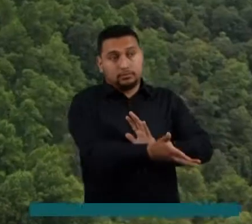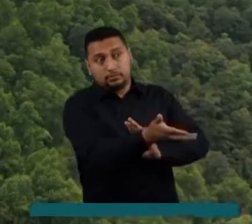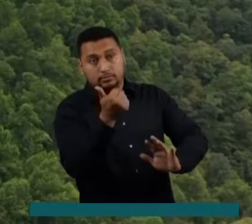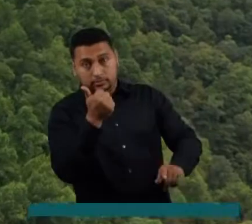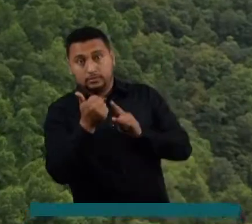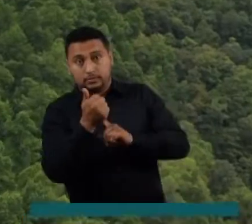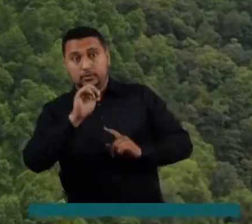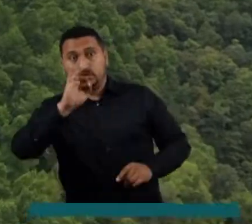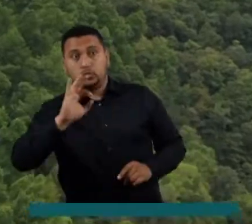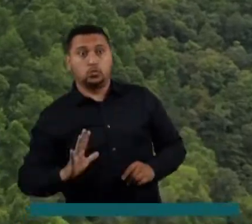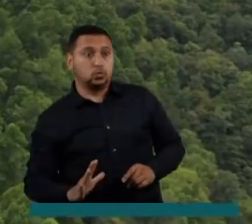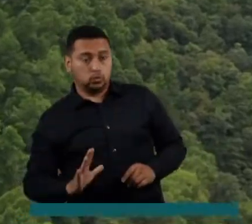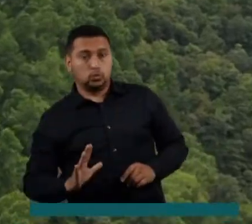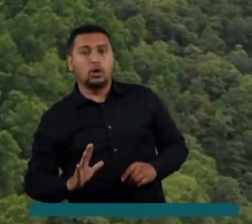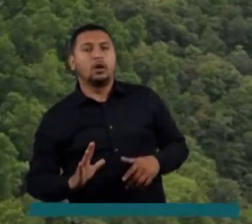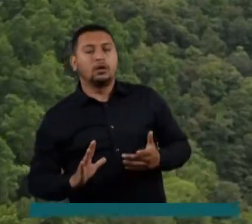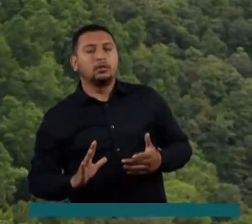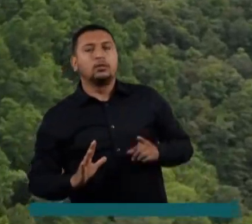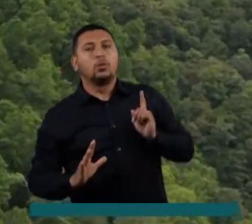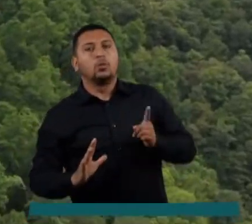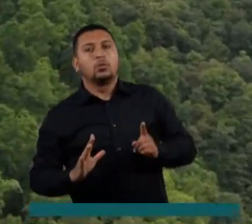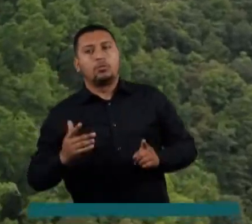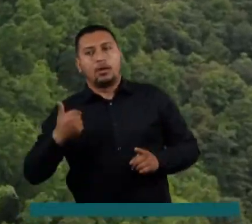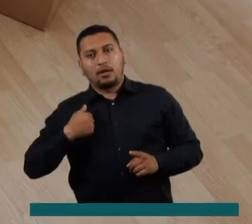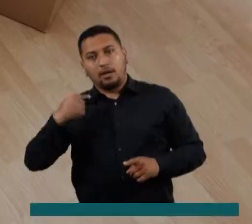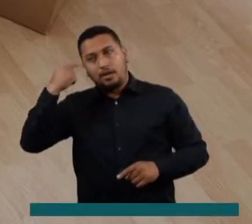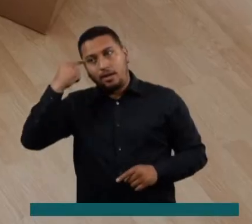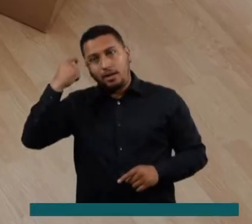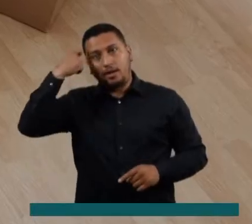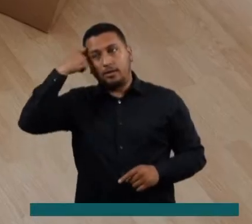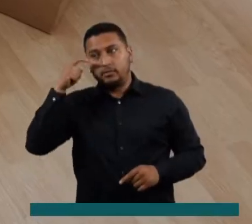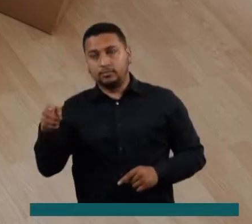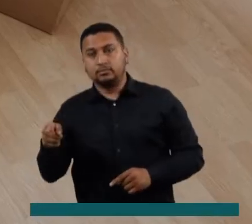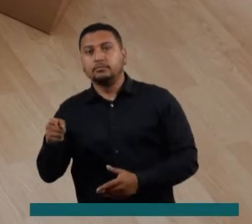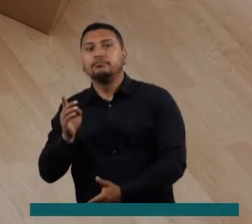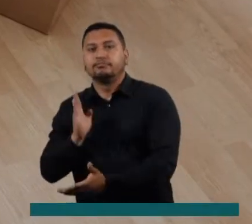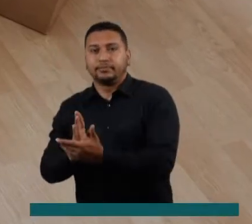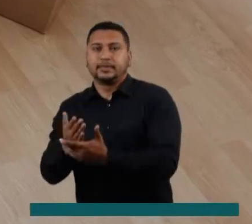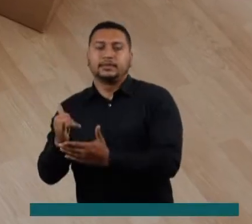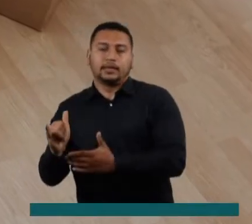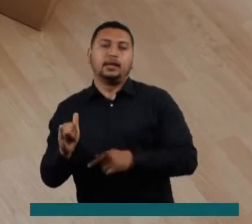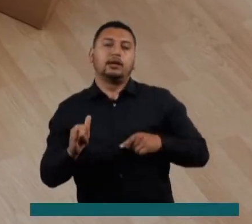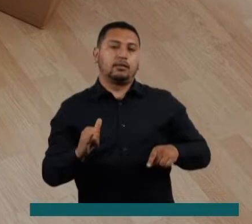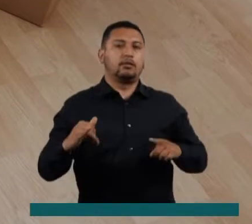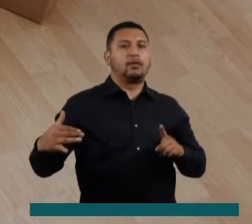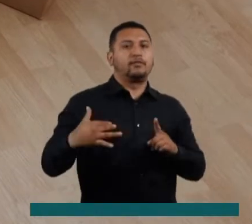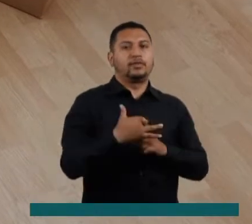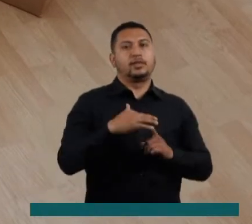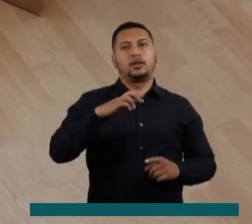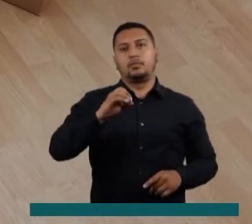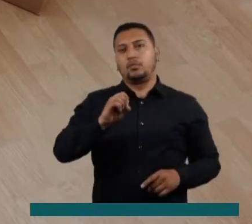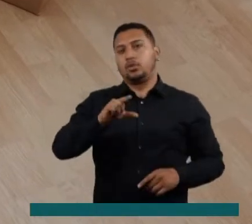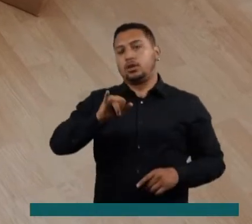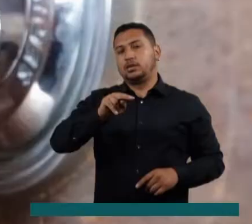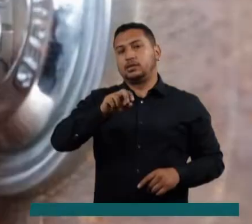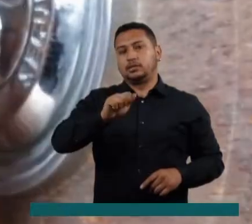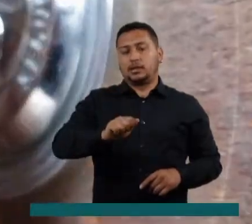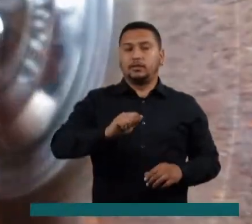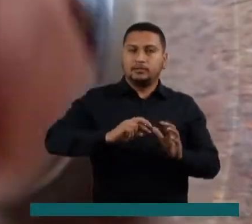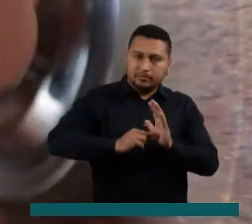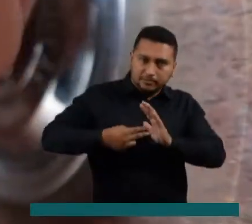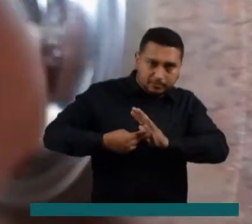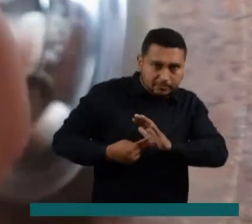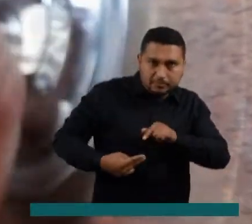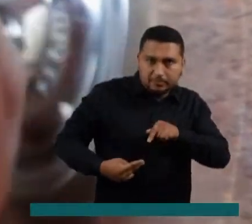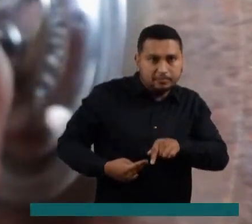seguro que se adquirió porque el riesgo por el cual compramos este seguro se materializó. Cuando nos referimos entonces a esta expresión,